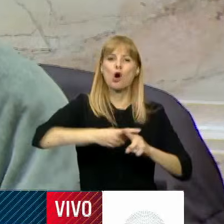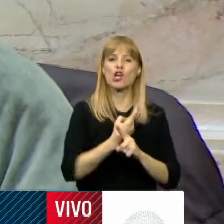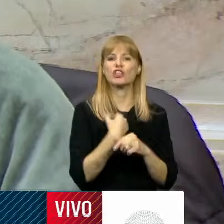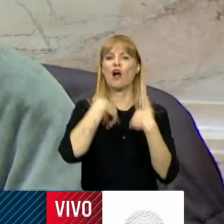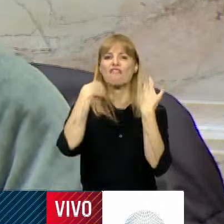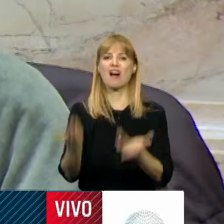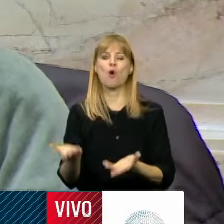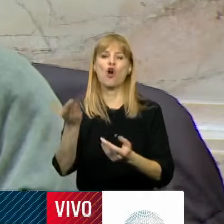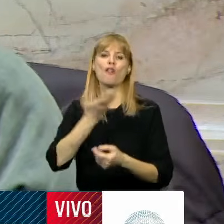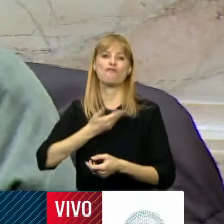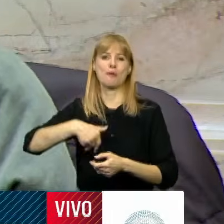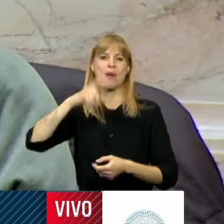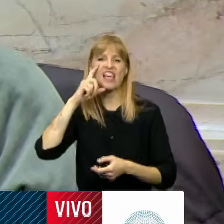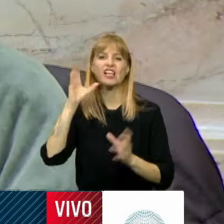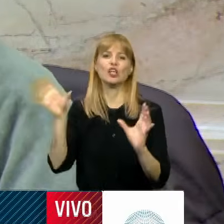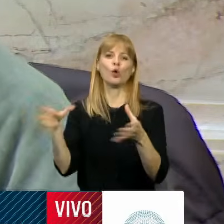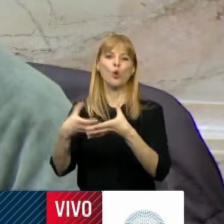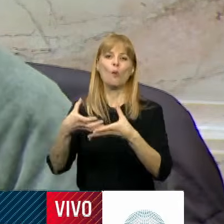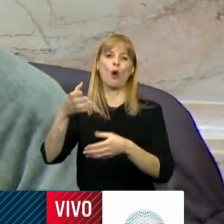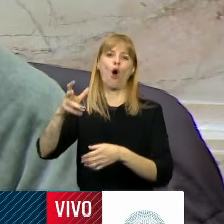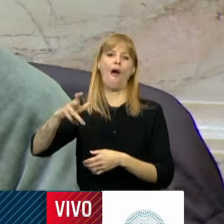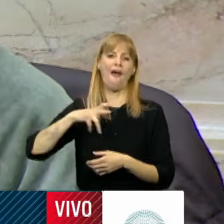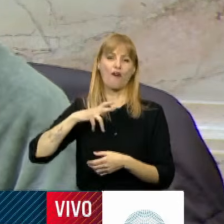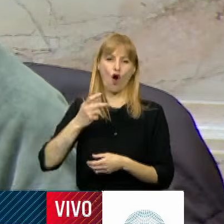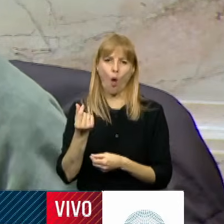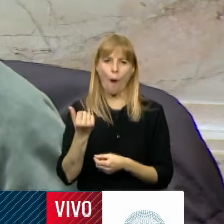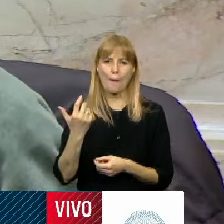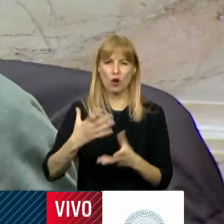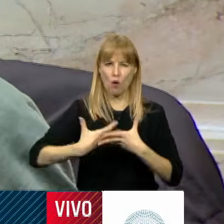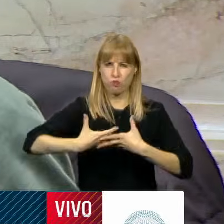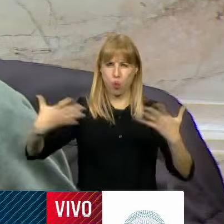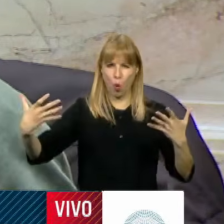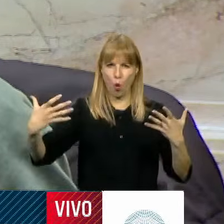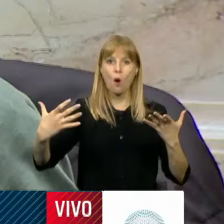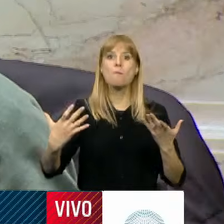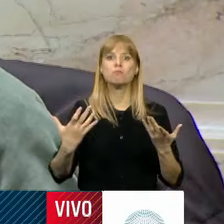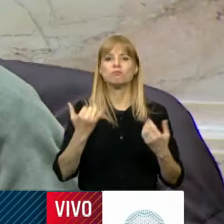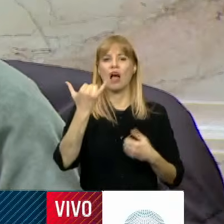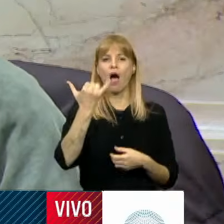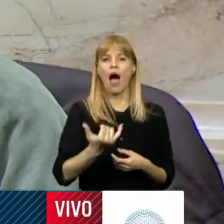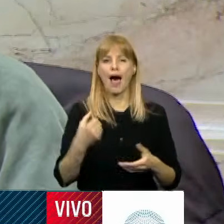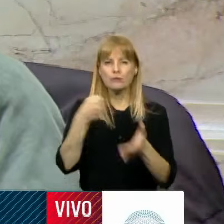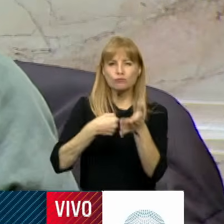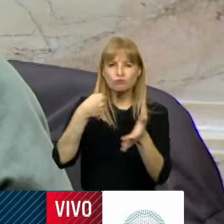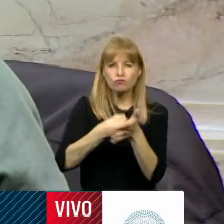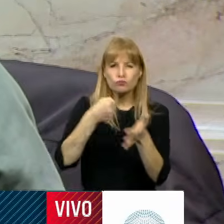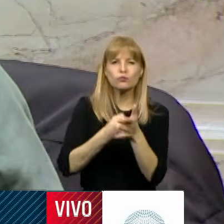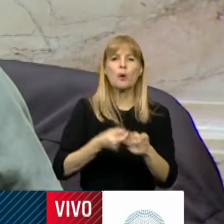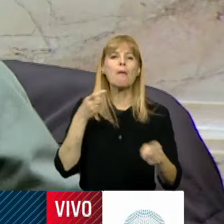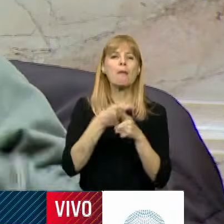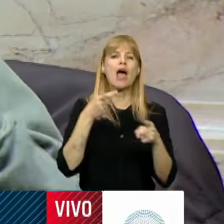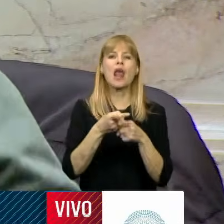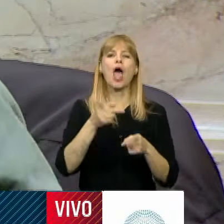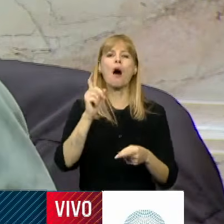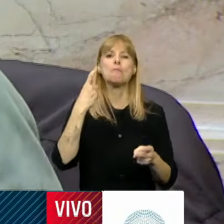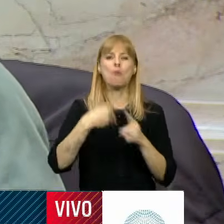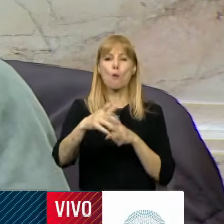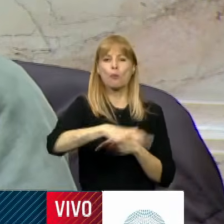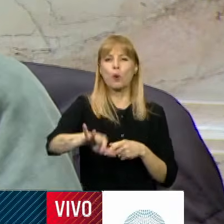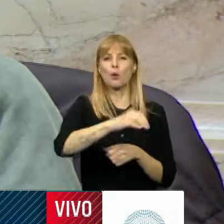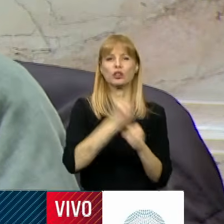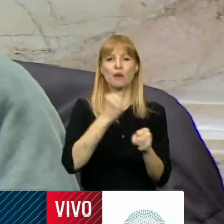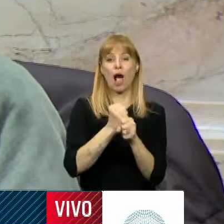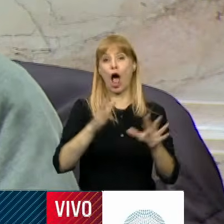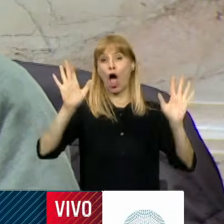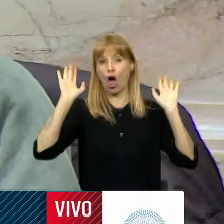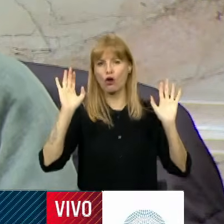Monetario Internacional y los grandes grupos económicos, y nos va a encontrar en cada una de las luchas y las peleas del pueblo trabajador como ha sido hasta ahora. Así